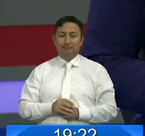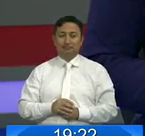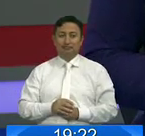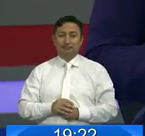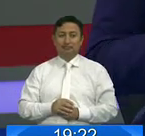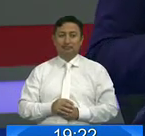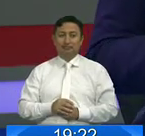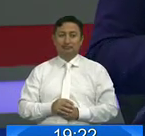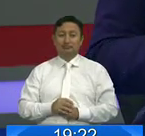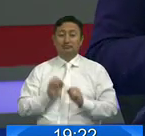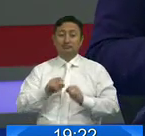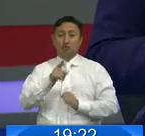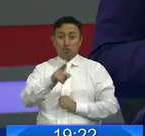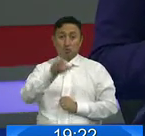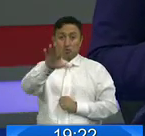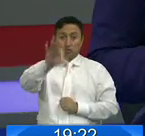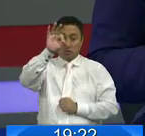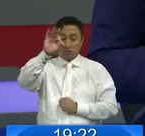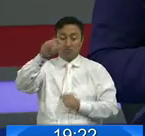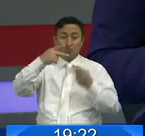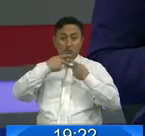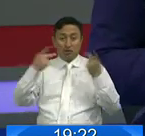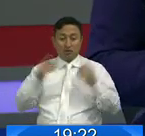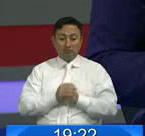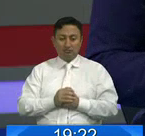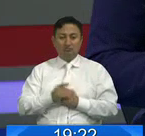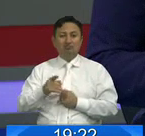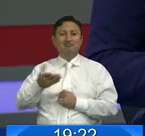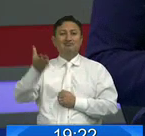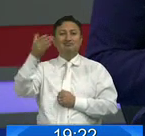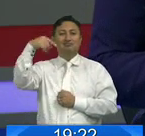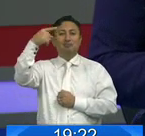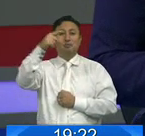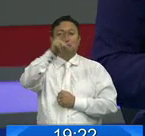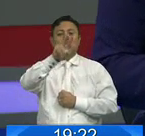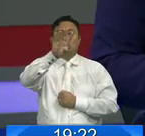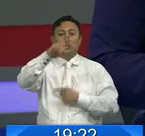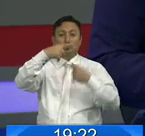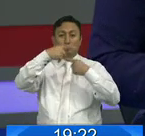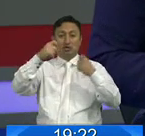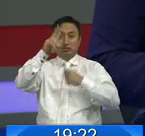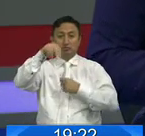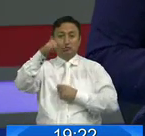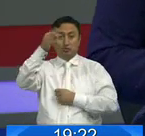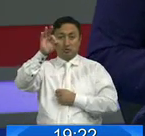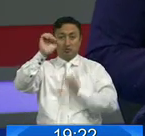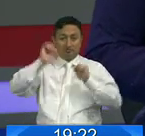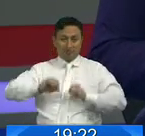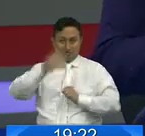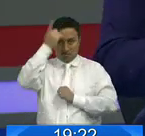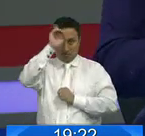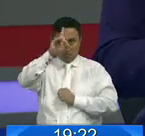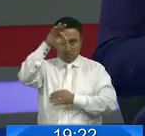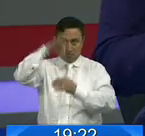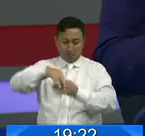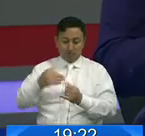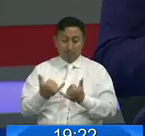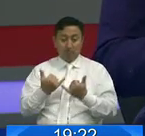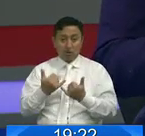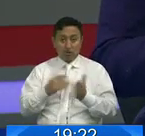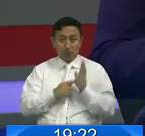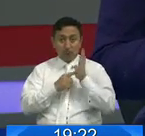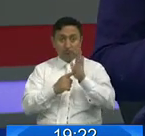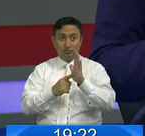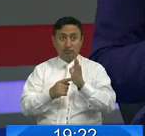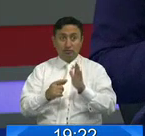Social. Su elección será por voto popular durante las elecciones del 24 de marzo de 2019. Esta noche les